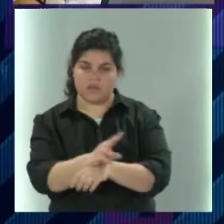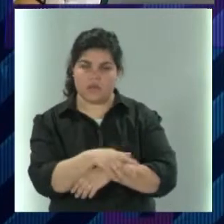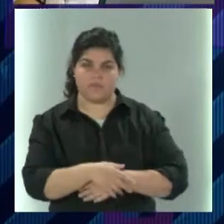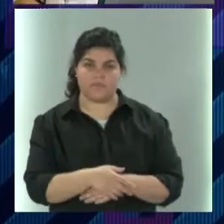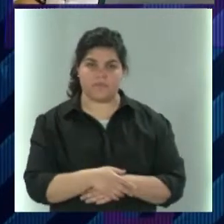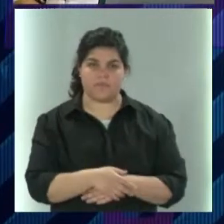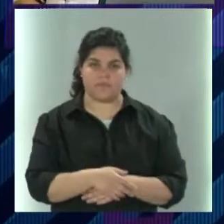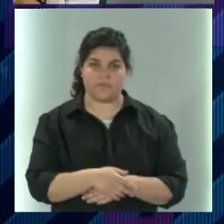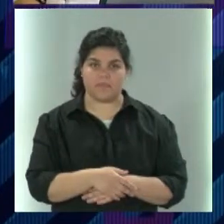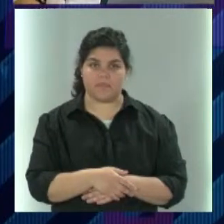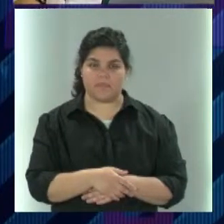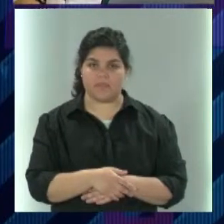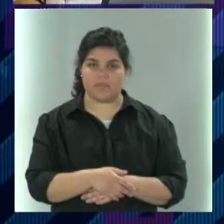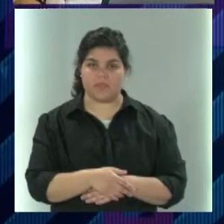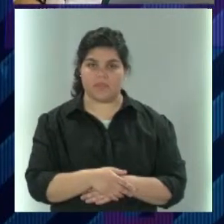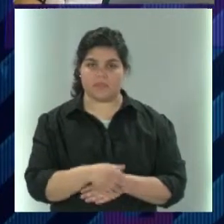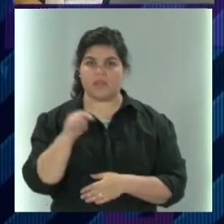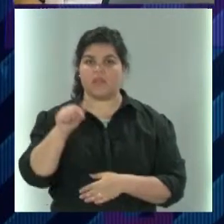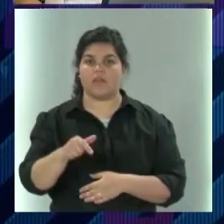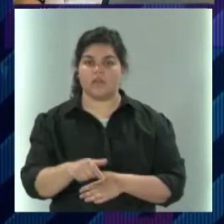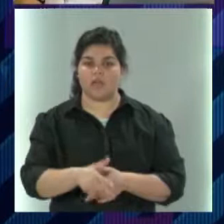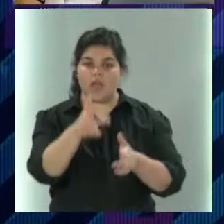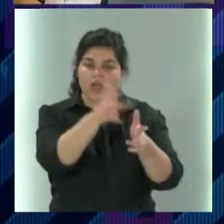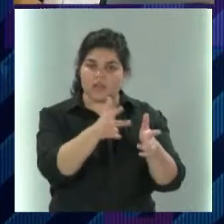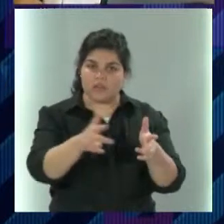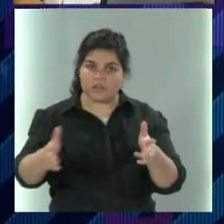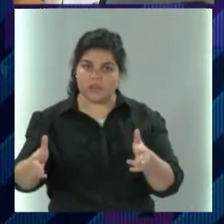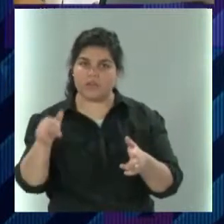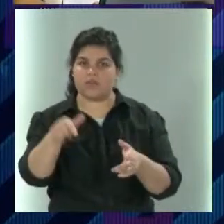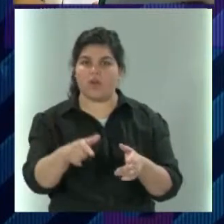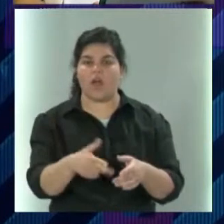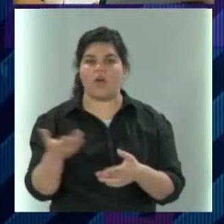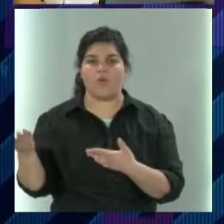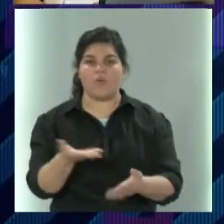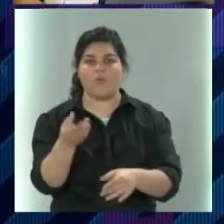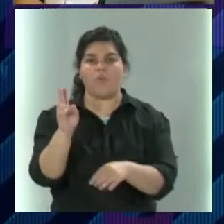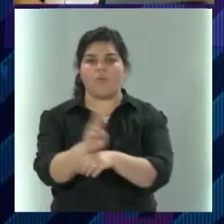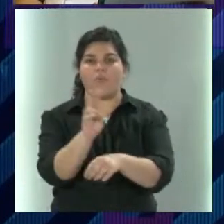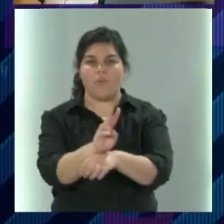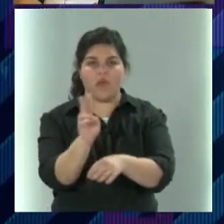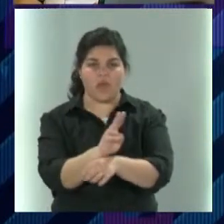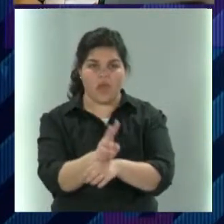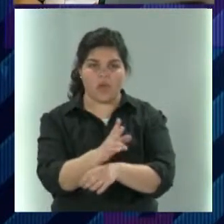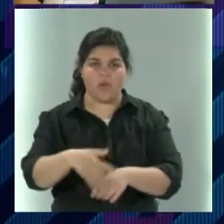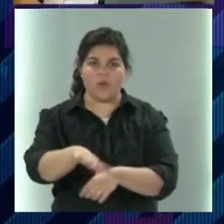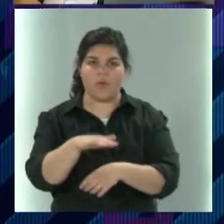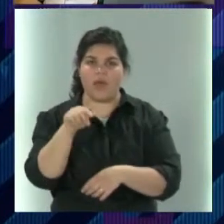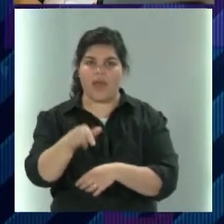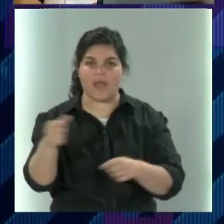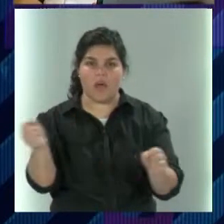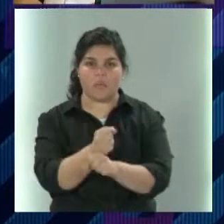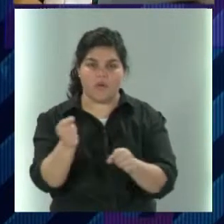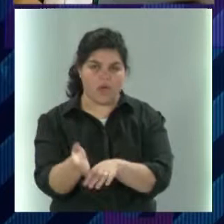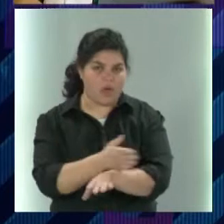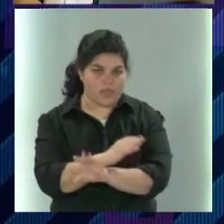aceptar contraprestación por permitir el estacionamiento o alegar el cuidado de vehículos en la vía pública sin acreditación correspondiente